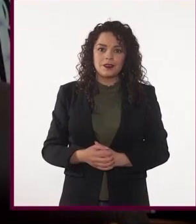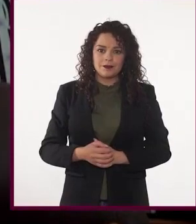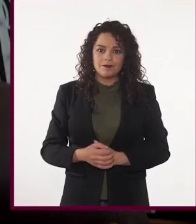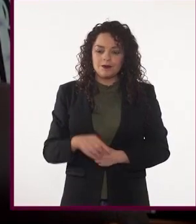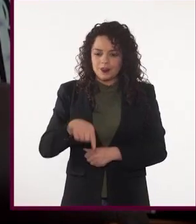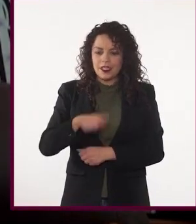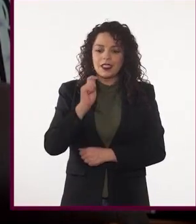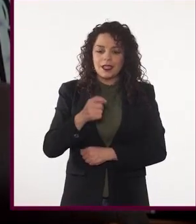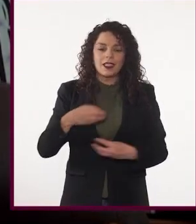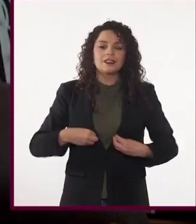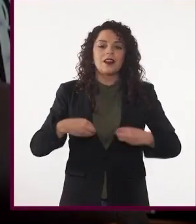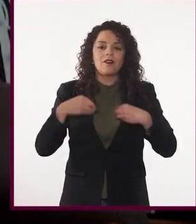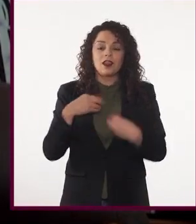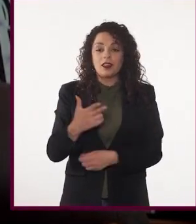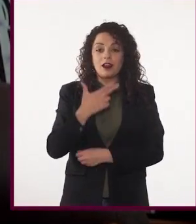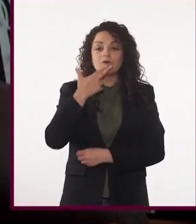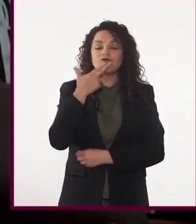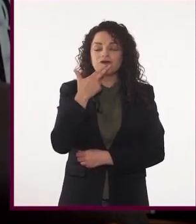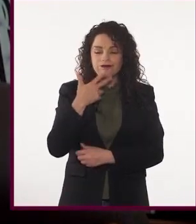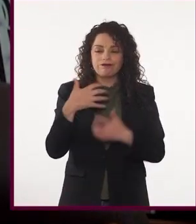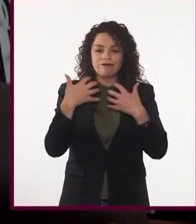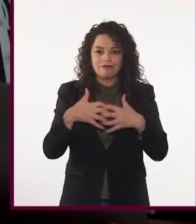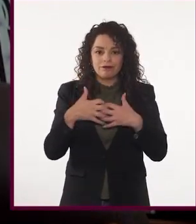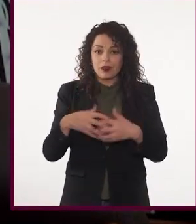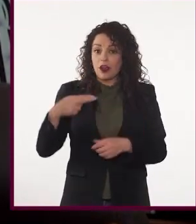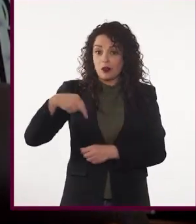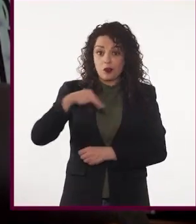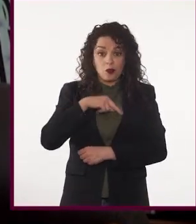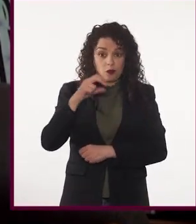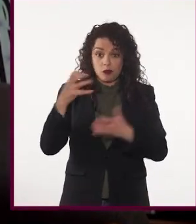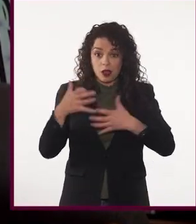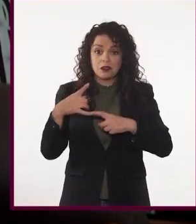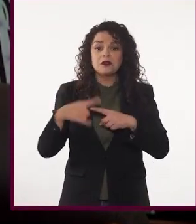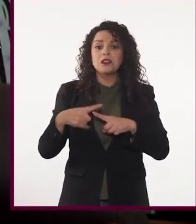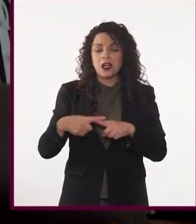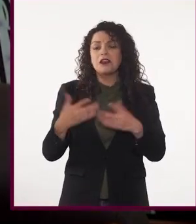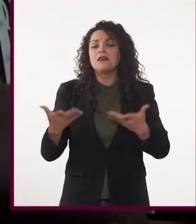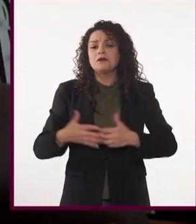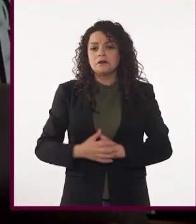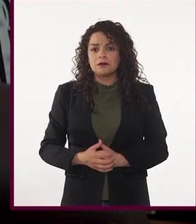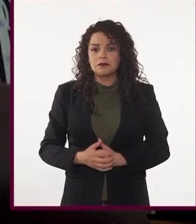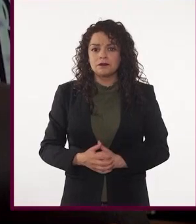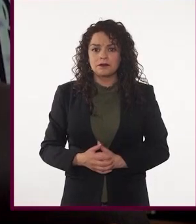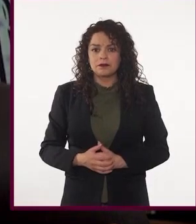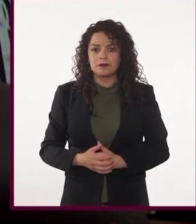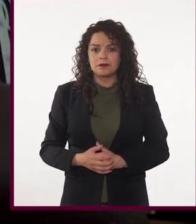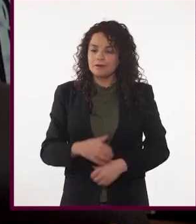Esto fue Vida Productiva. Si no lo hacemos nosotras, nosotros, ¿quién?